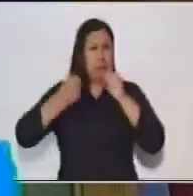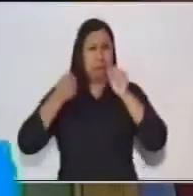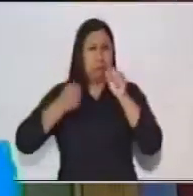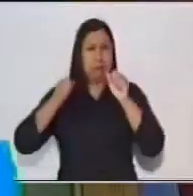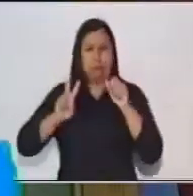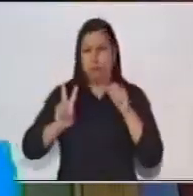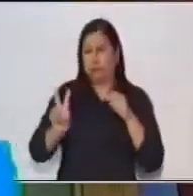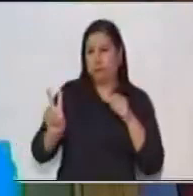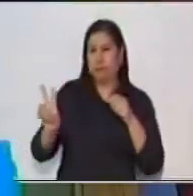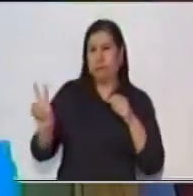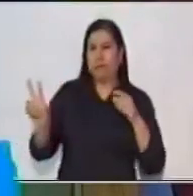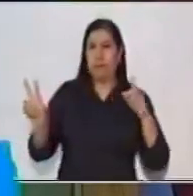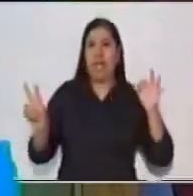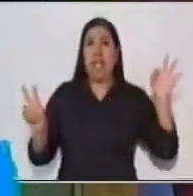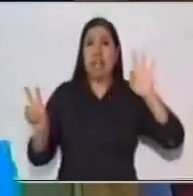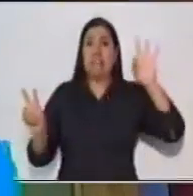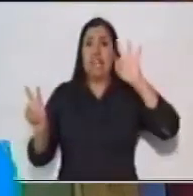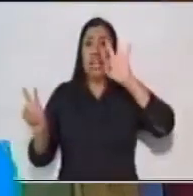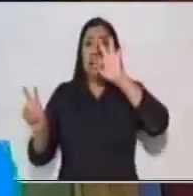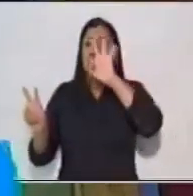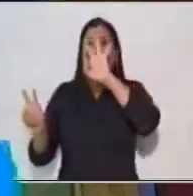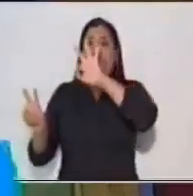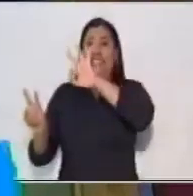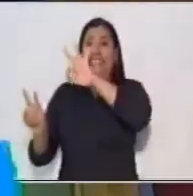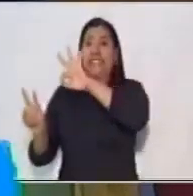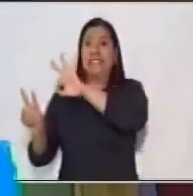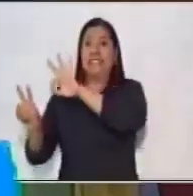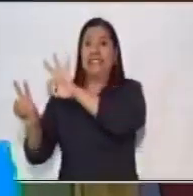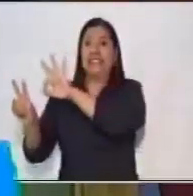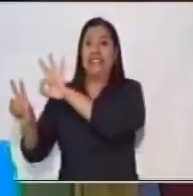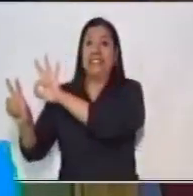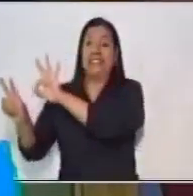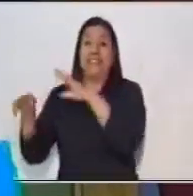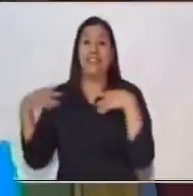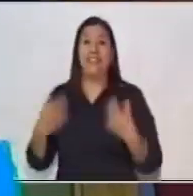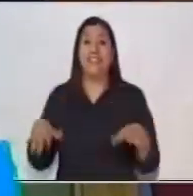enjambre o son del panal o son